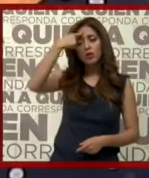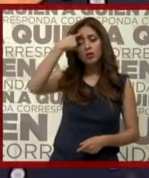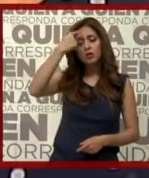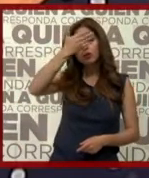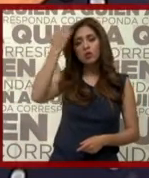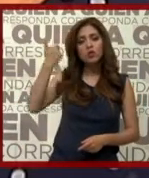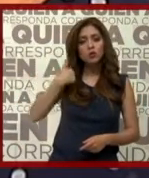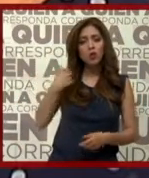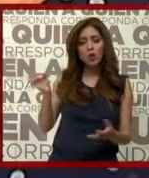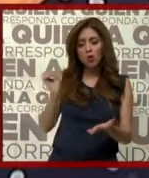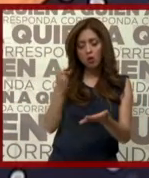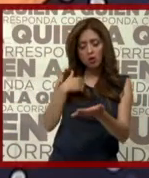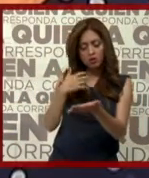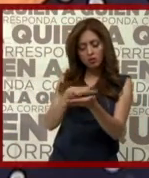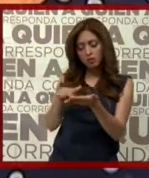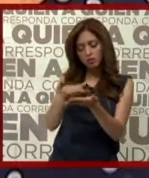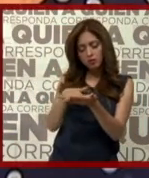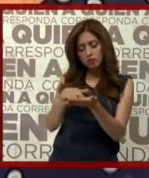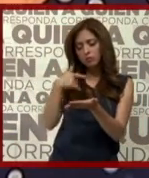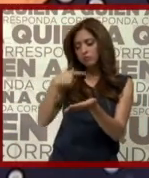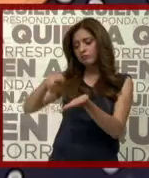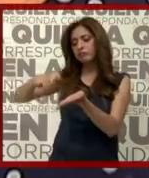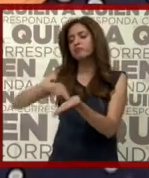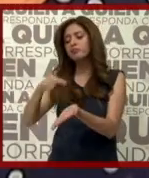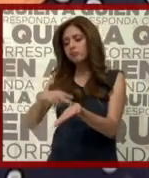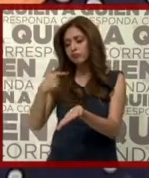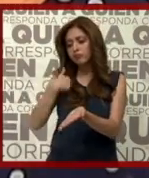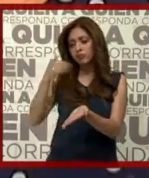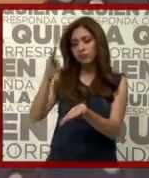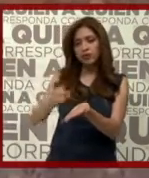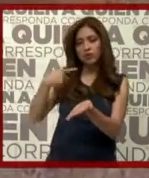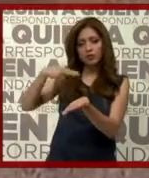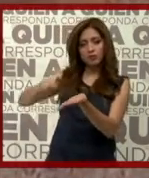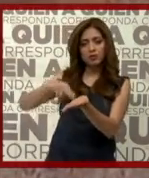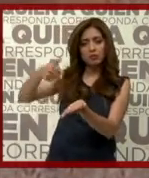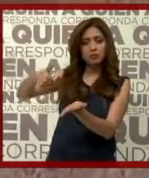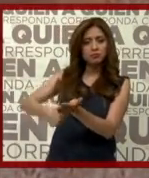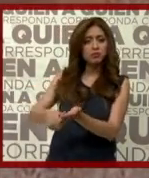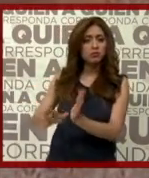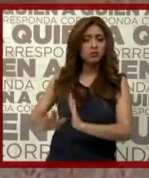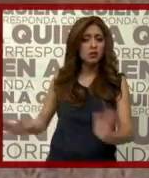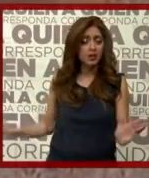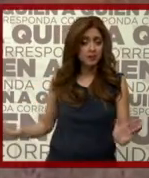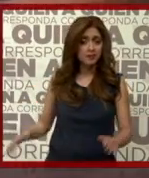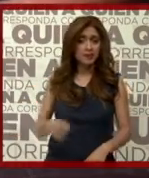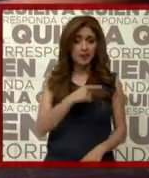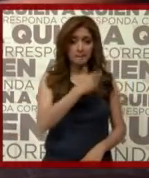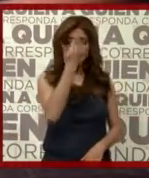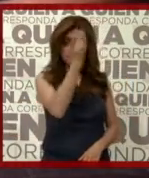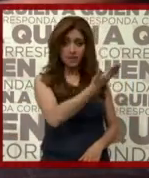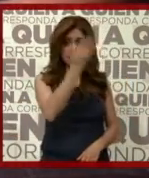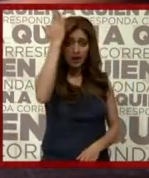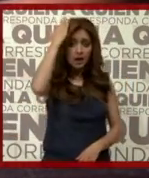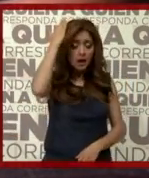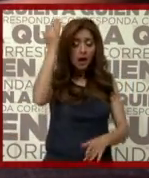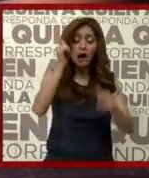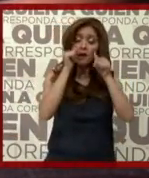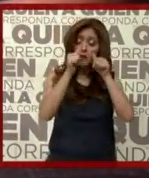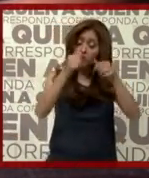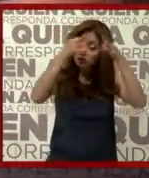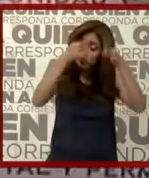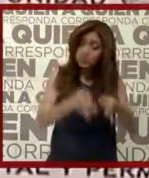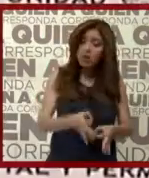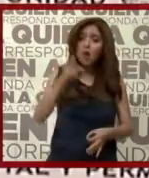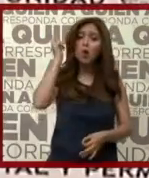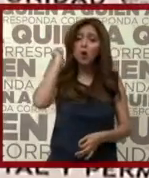no leía lo que firmaba. A mí nada más me decían firme y ponga la huella. Pide que las autoridades pongan atención en su problema y que se le otorgue